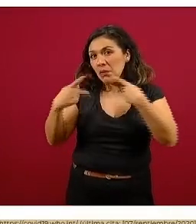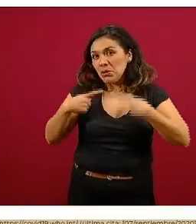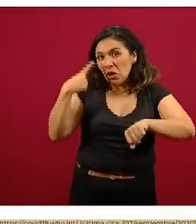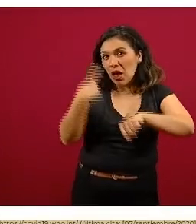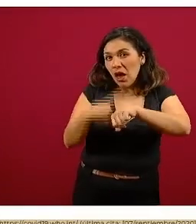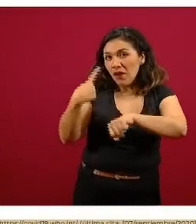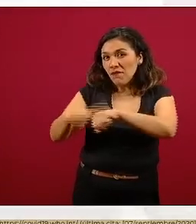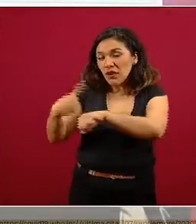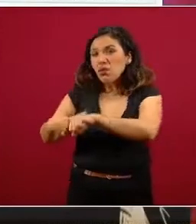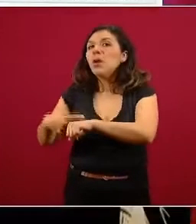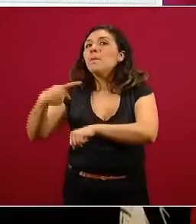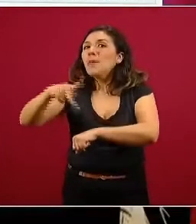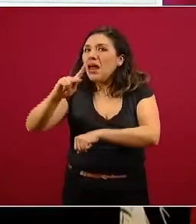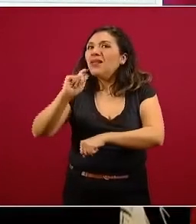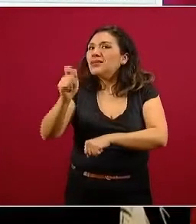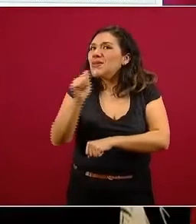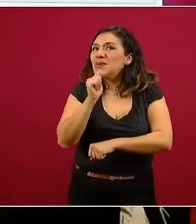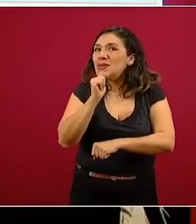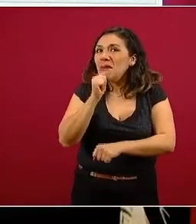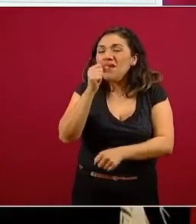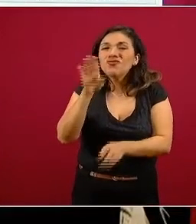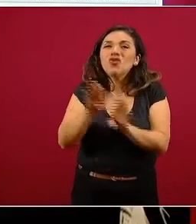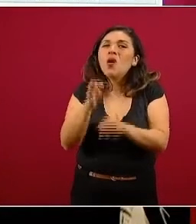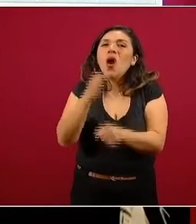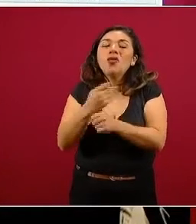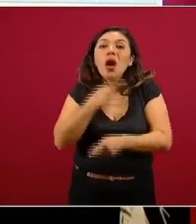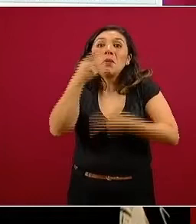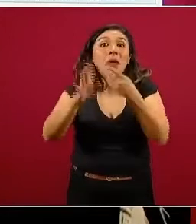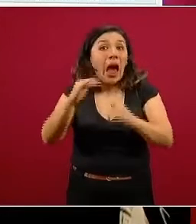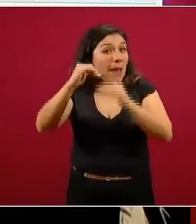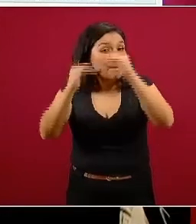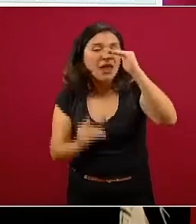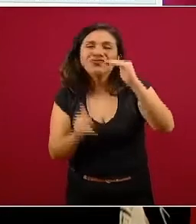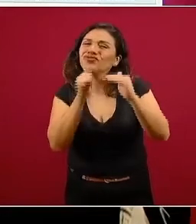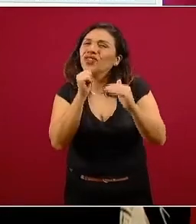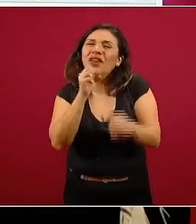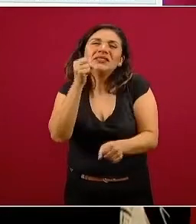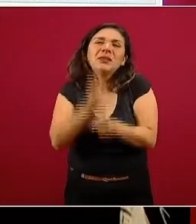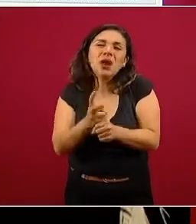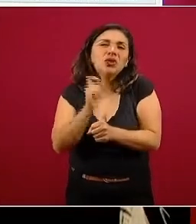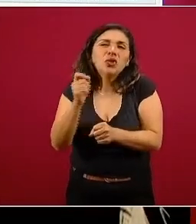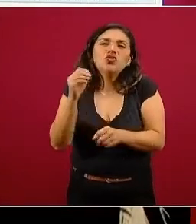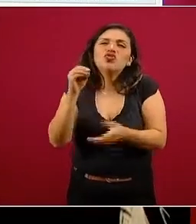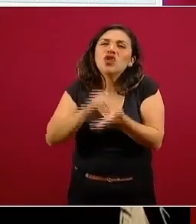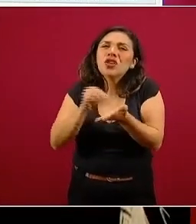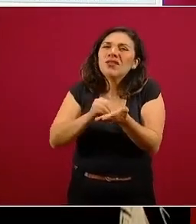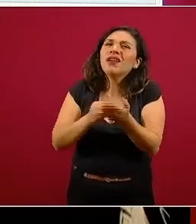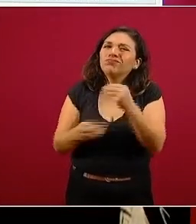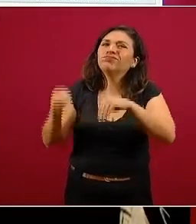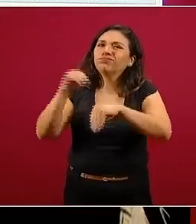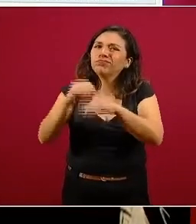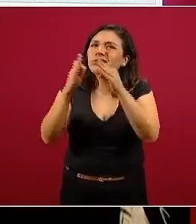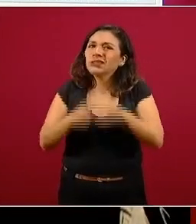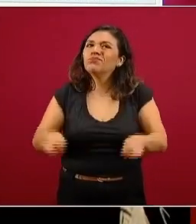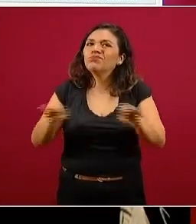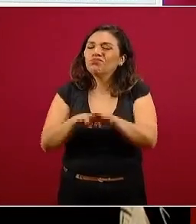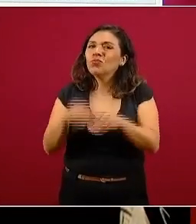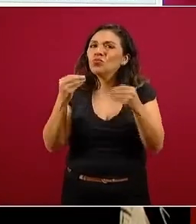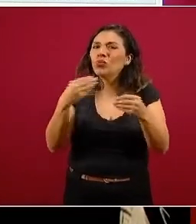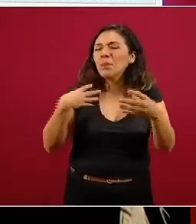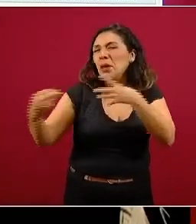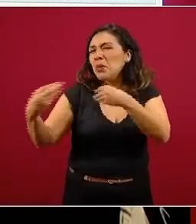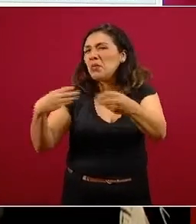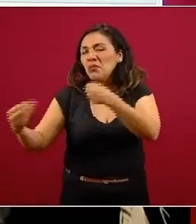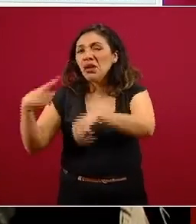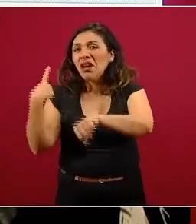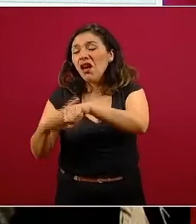aunque es una disminución todavía muy temprana, digamos que es una disminución que todavía los está colocando en una posición elevada